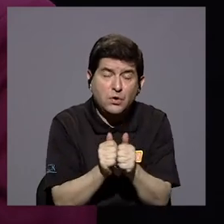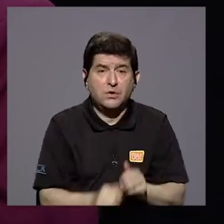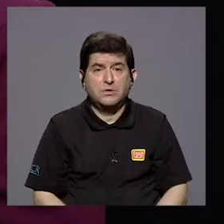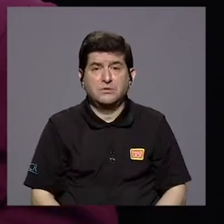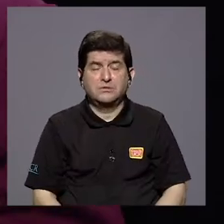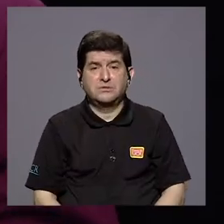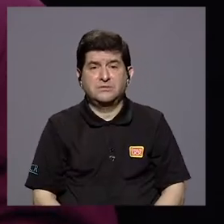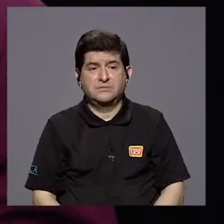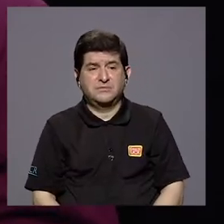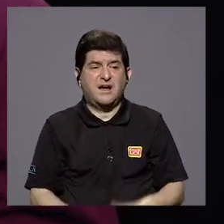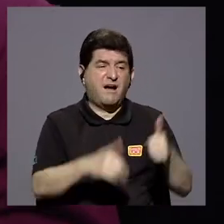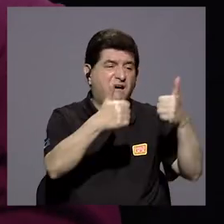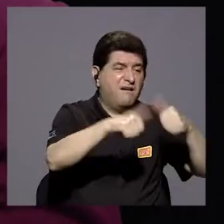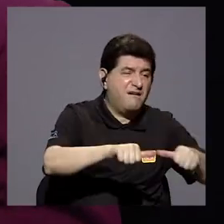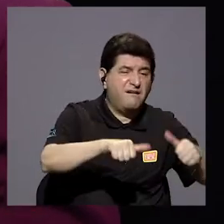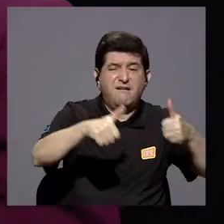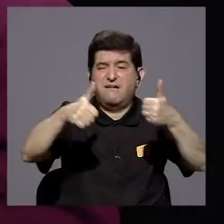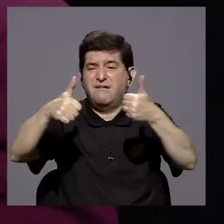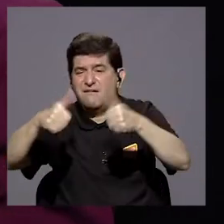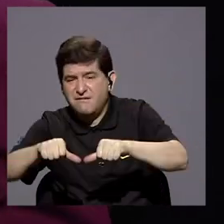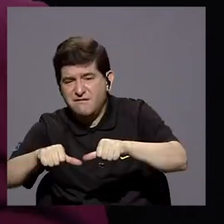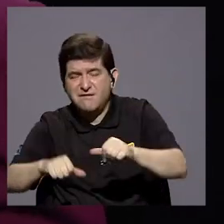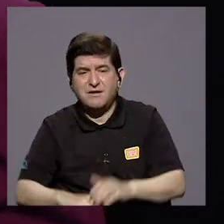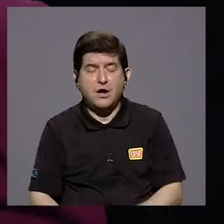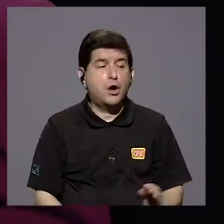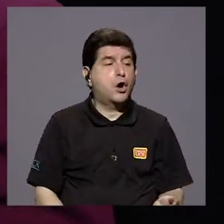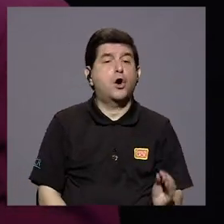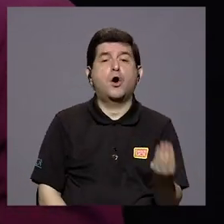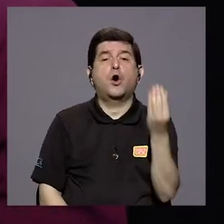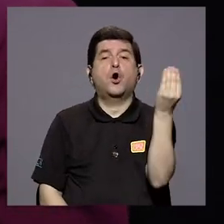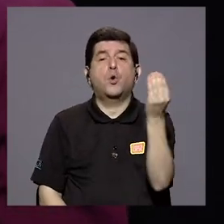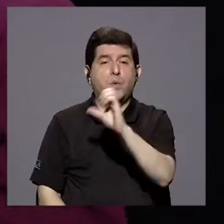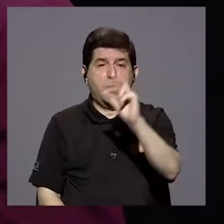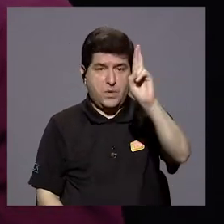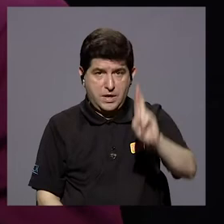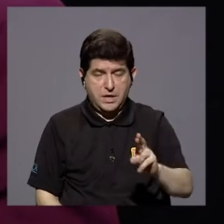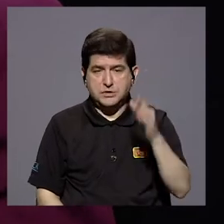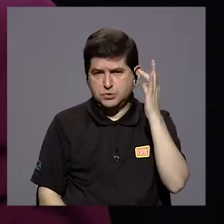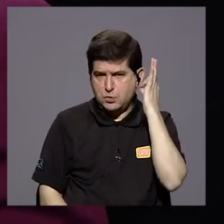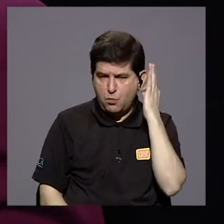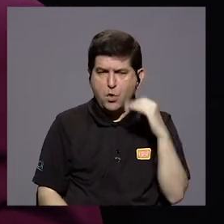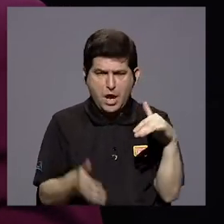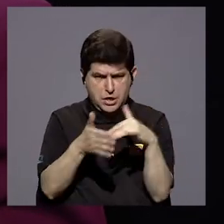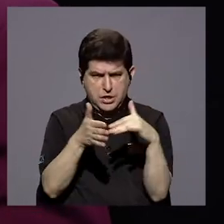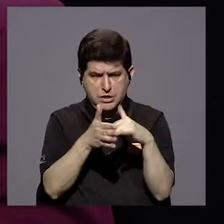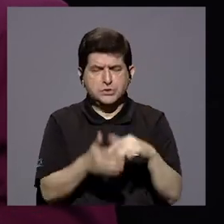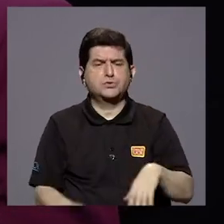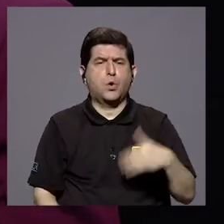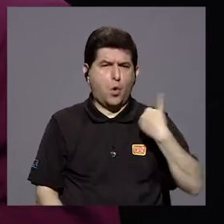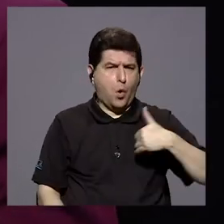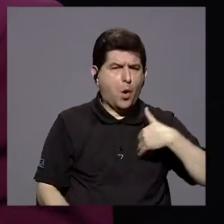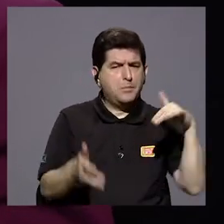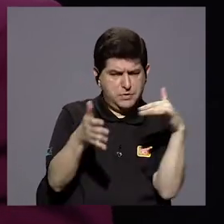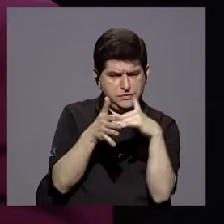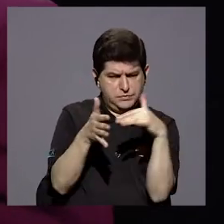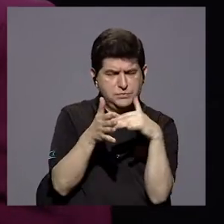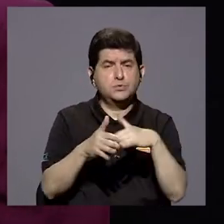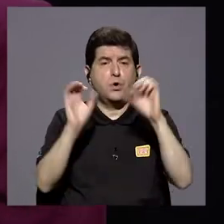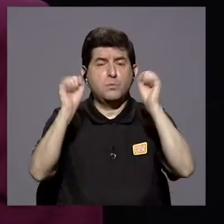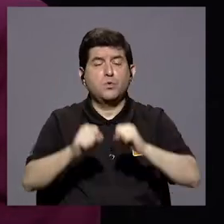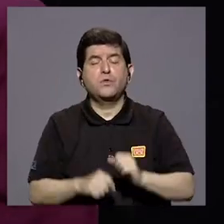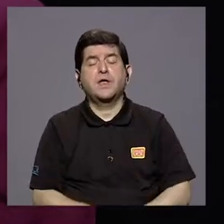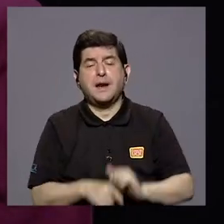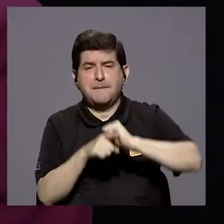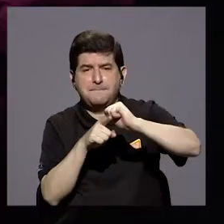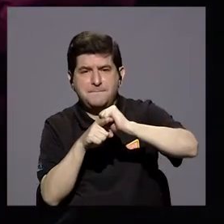había que hacer convenios para que jóvenes costarricenses, mujeres preparadas y hombres preparados pudieran ir a hacer una